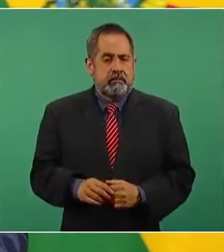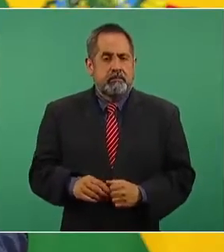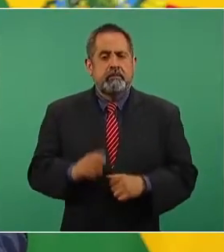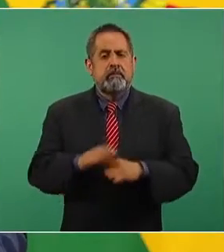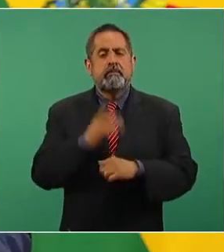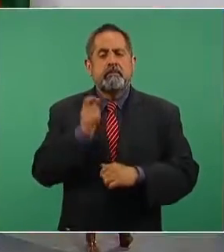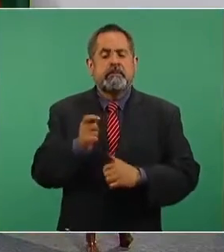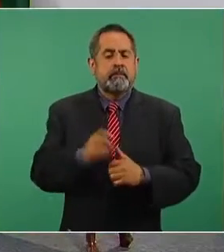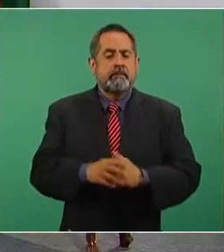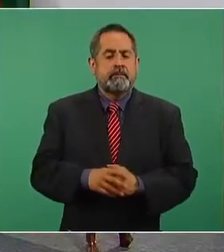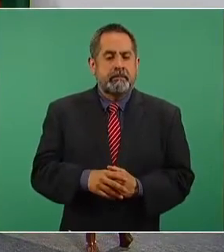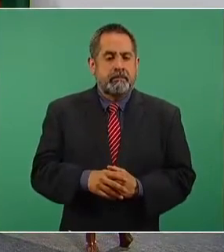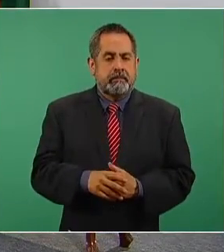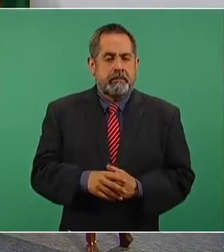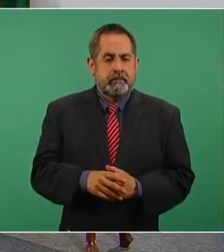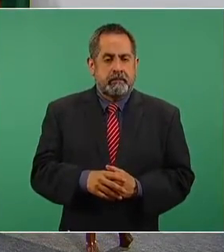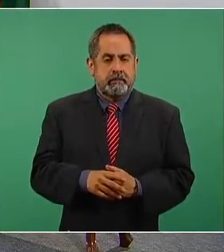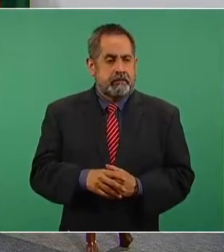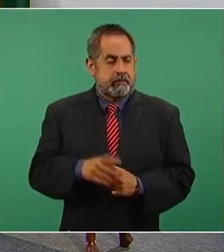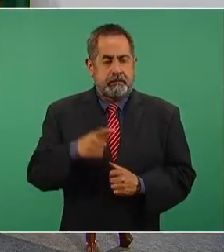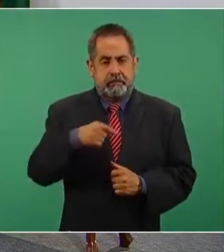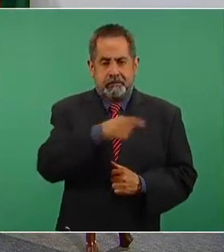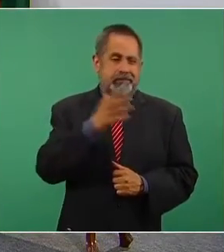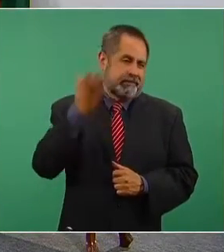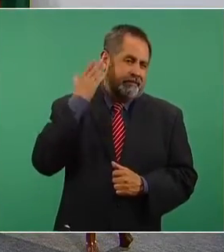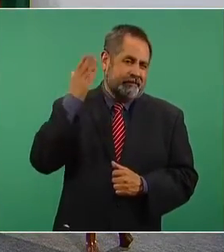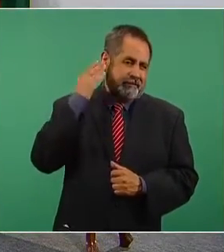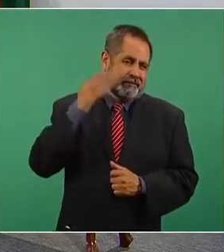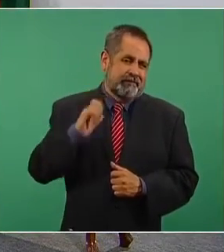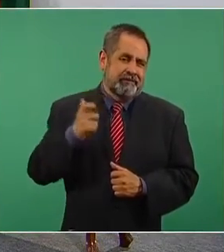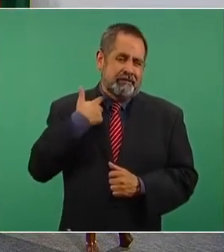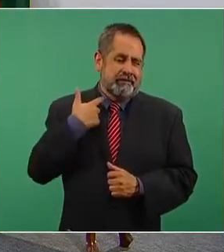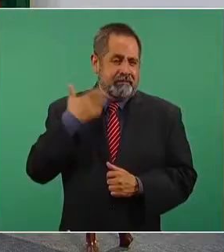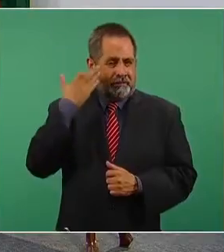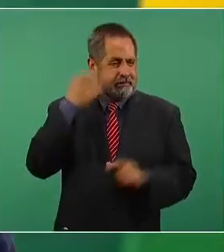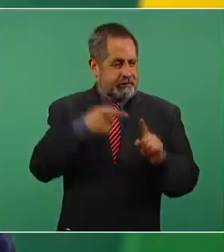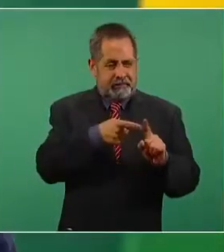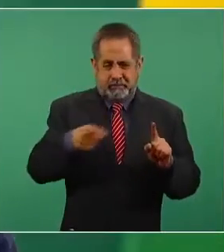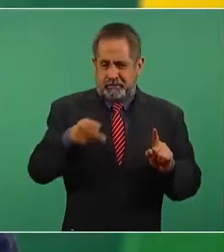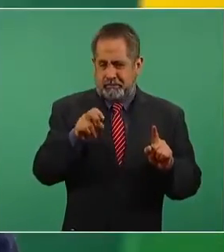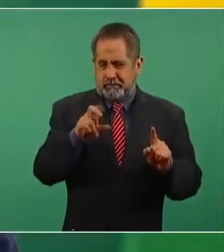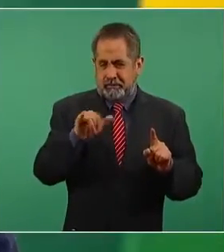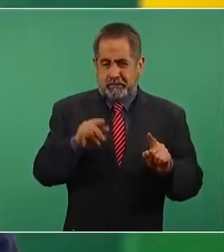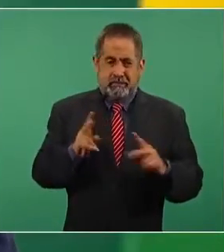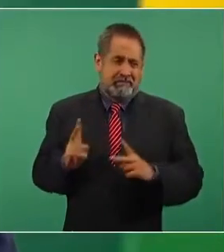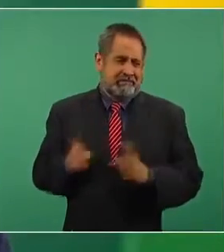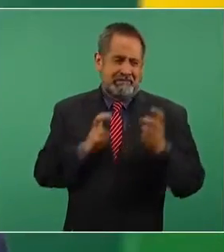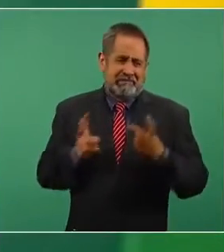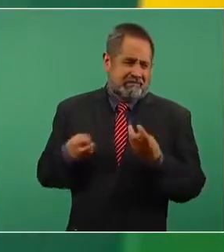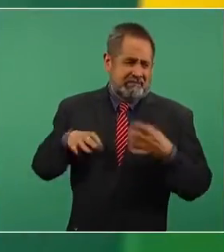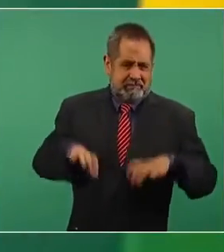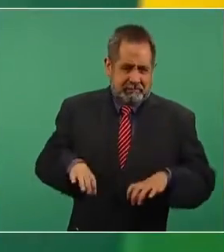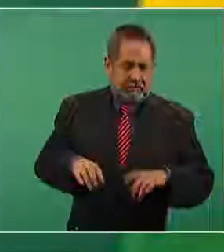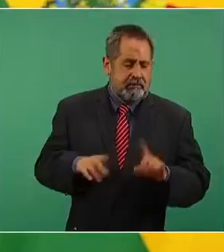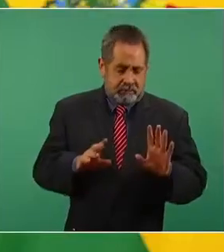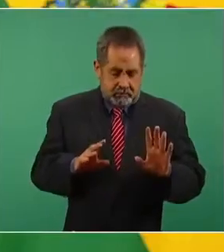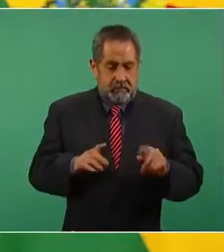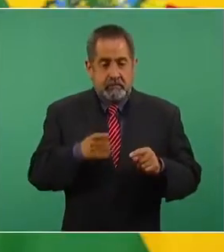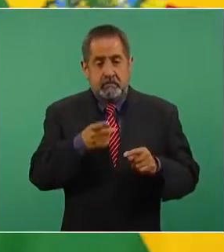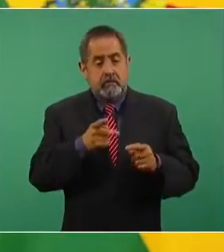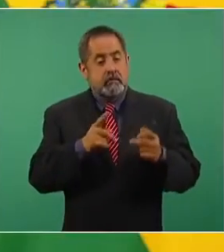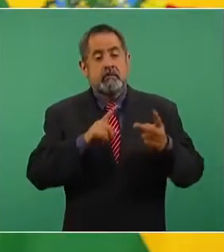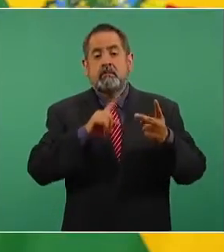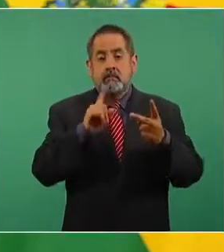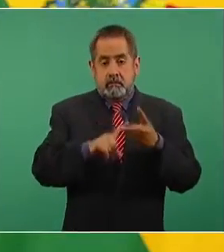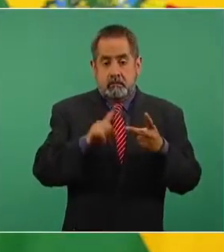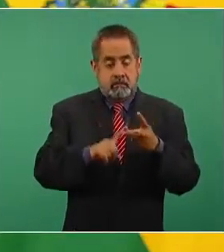no solo saquearon al país durante el periodo neoliberal, sino utilizaron